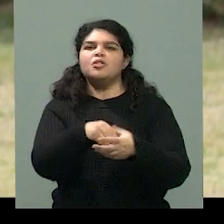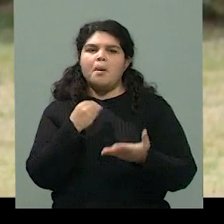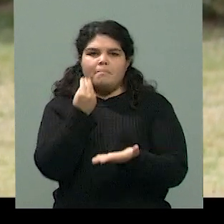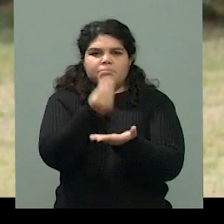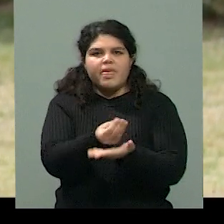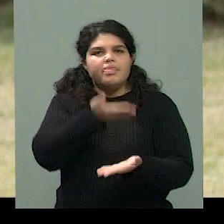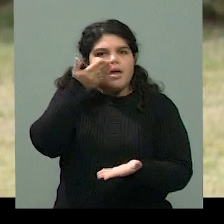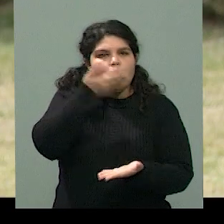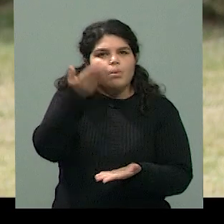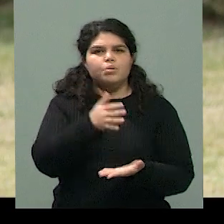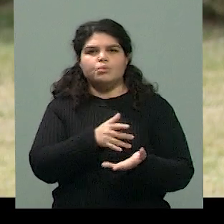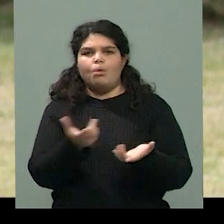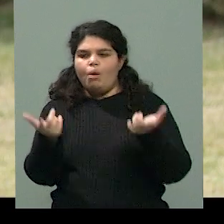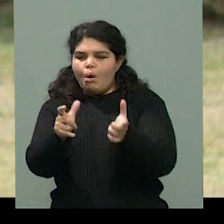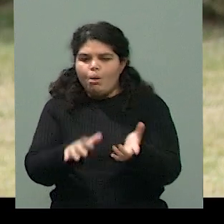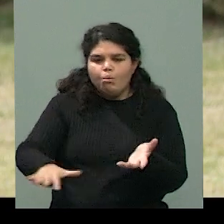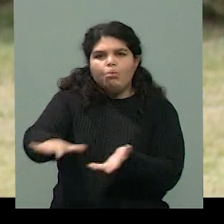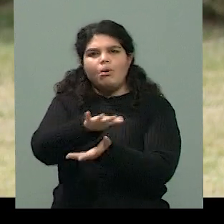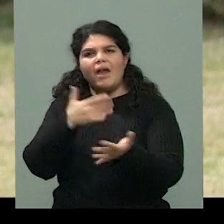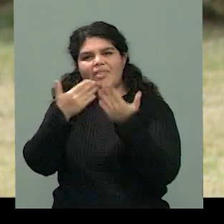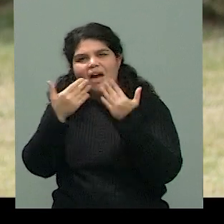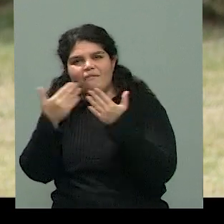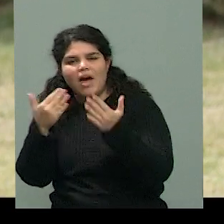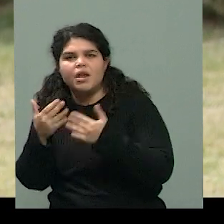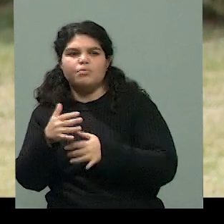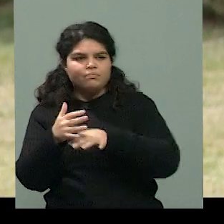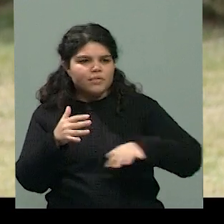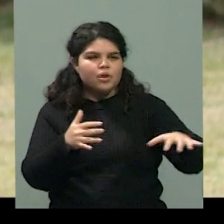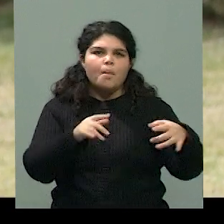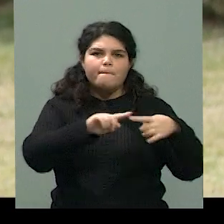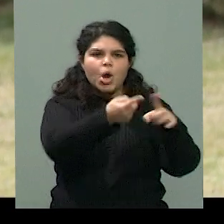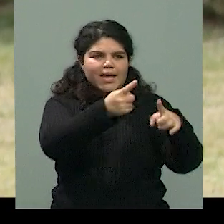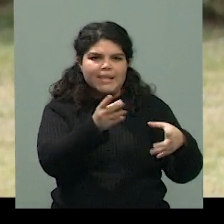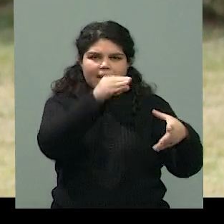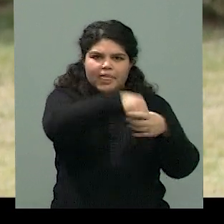de un espacio de diálogo y en la construcción de políticas.